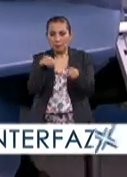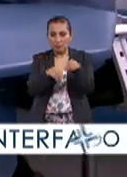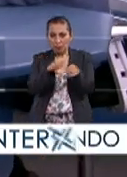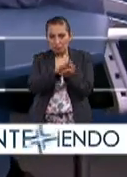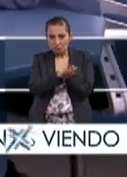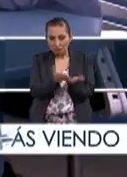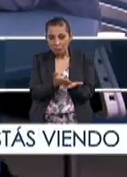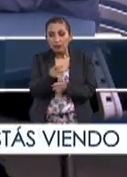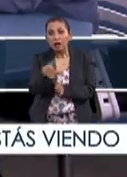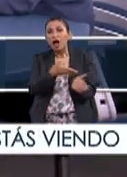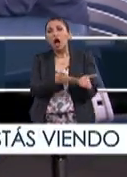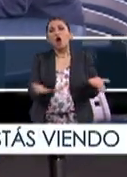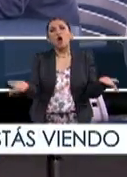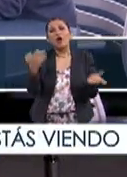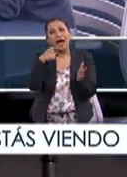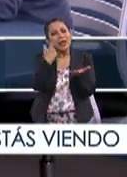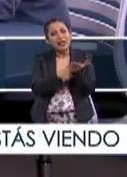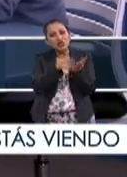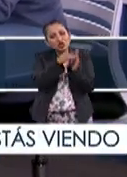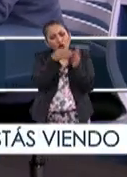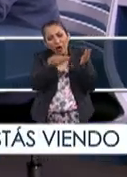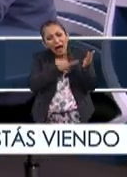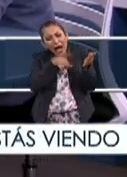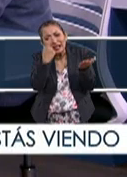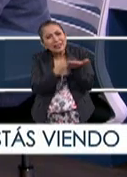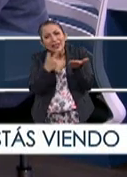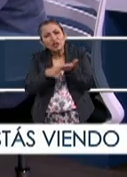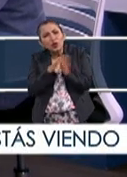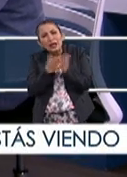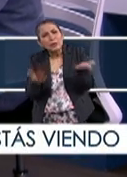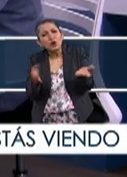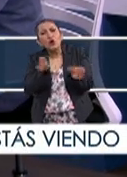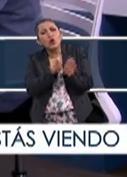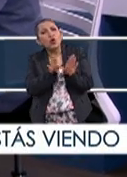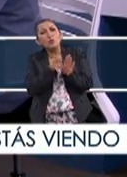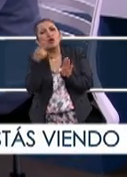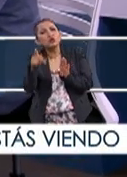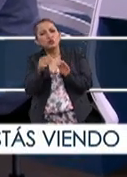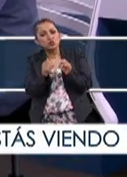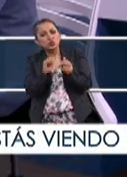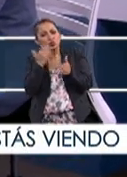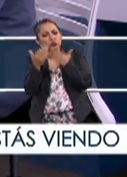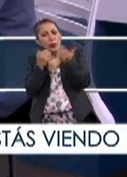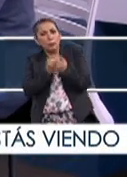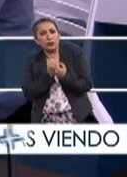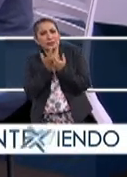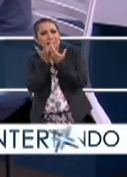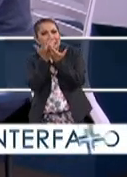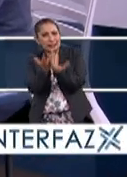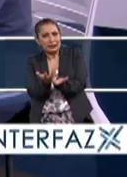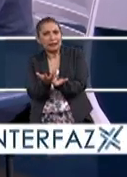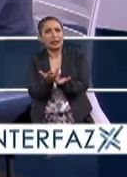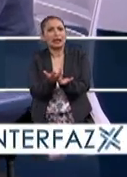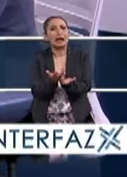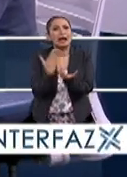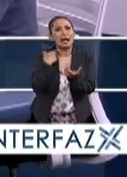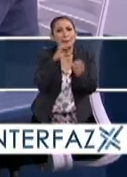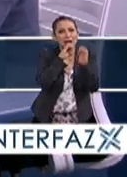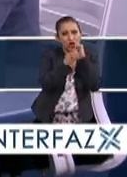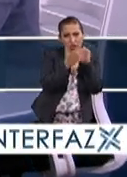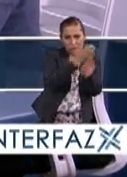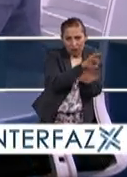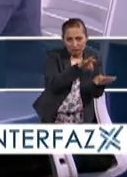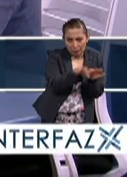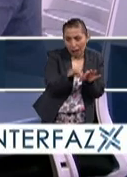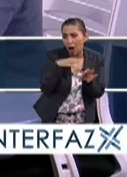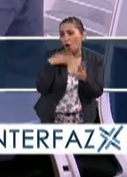poco de la historia, del contenido de ese libro. ¿Cómo es que ha sido su paso a través de la poesía, digo, además del periodismo, de